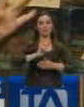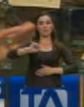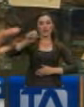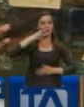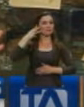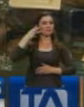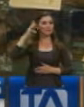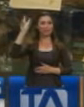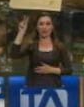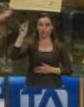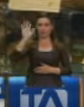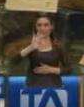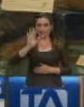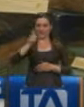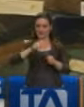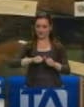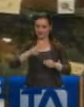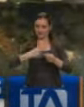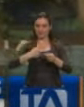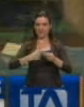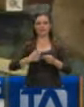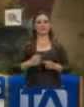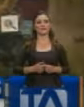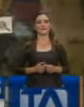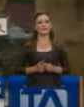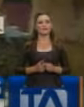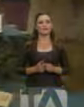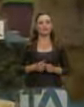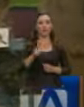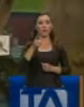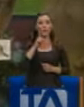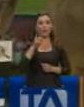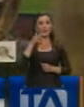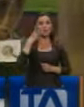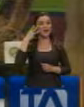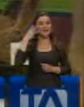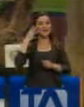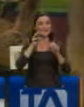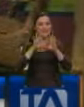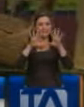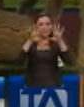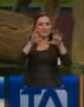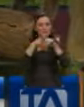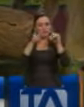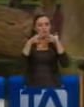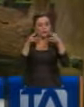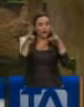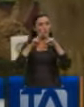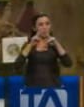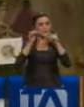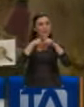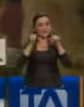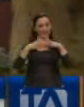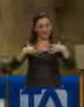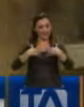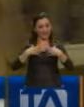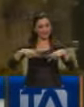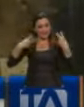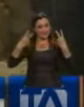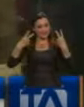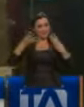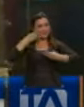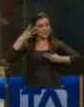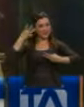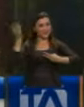viajar tantas horas. Miren lo que tenemos aquí, un tigrillo. ¿Usted quiere conocer a los diferentes animales que viven en la Amazonía? Bueno,